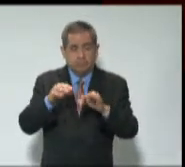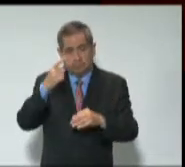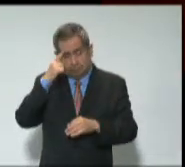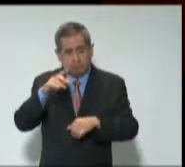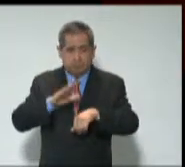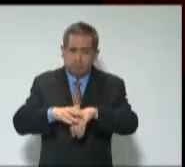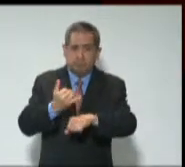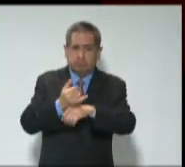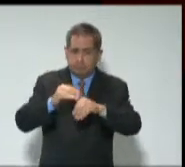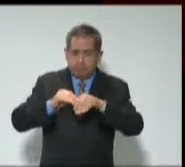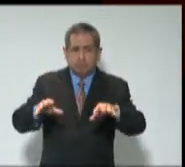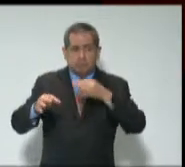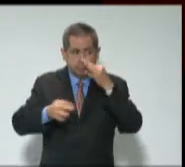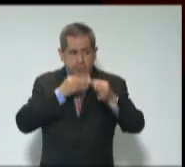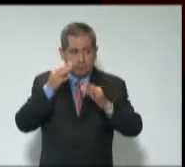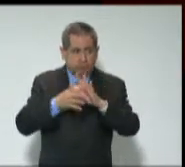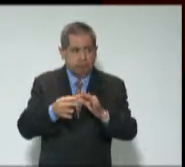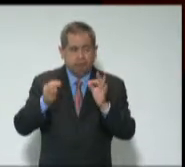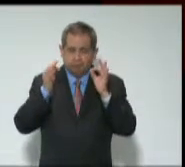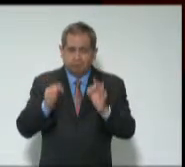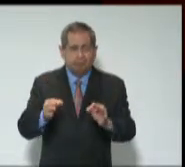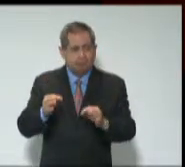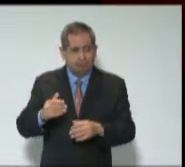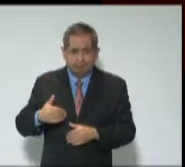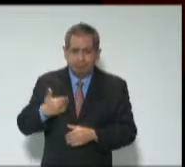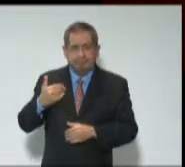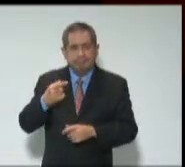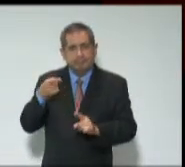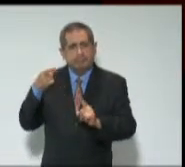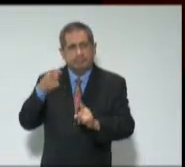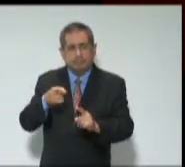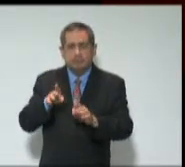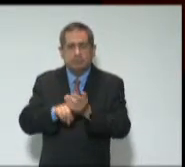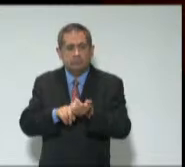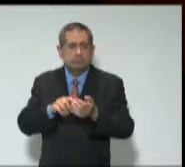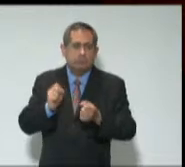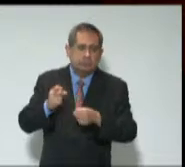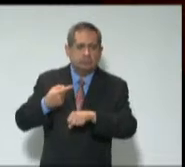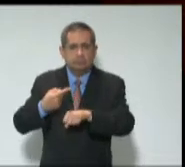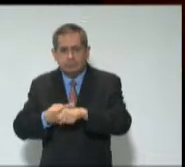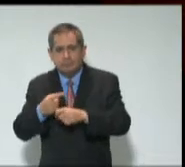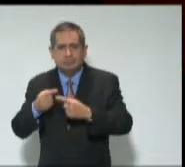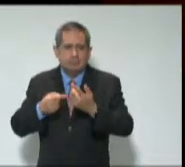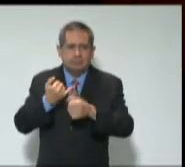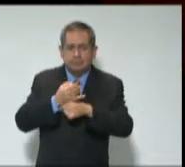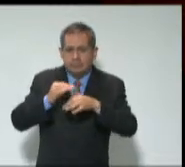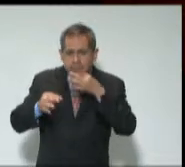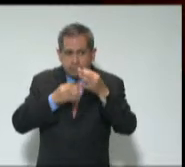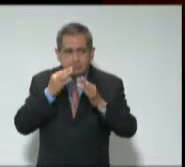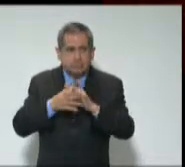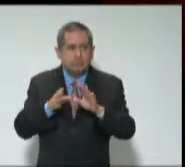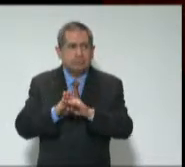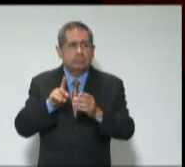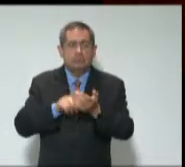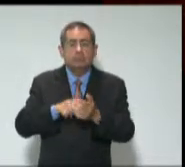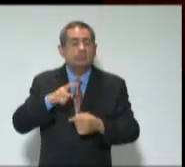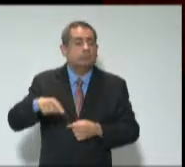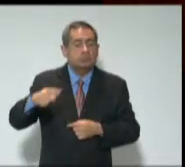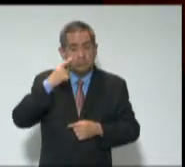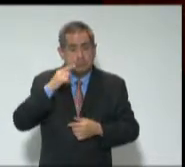información veraz precisa oportuna sobre la enfermedad su propagación las medidas para su